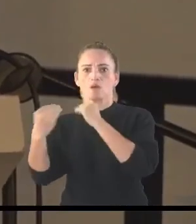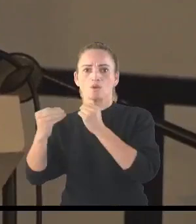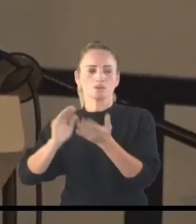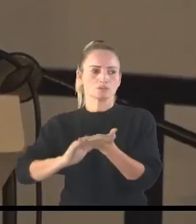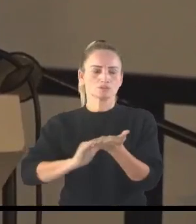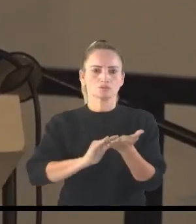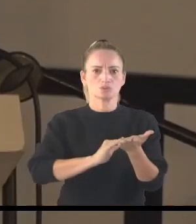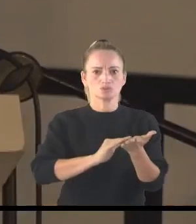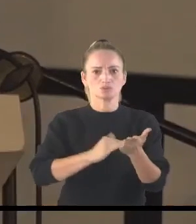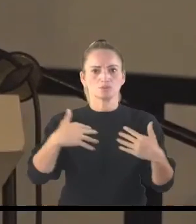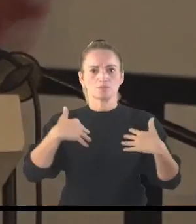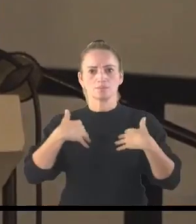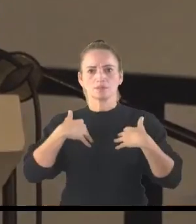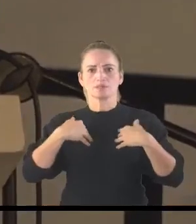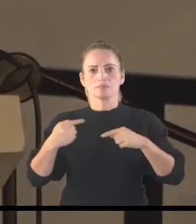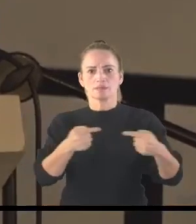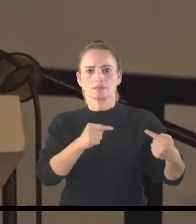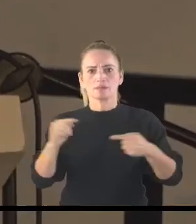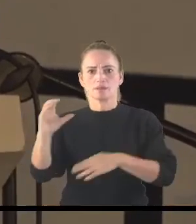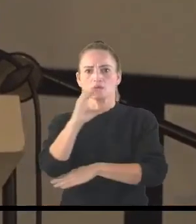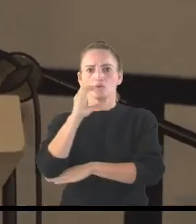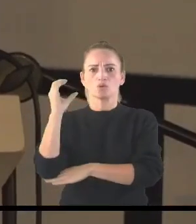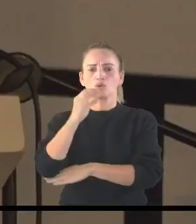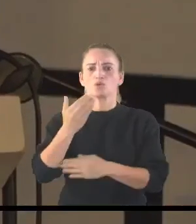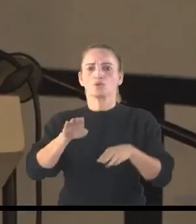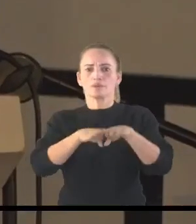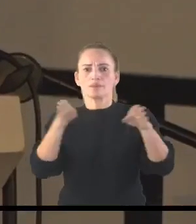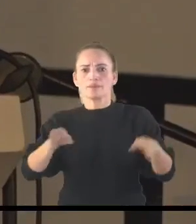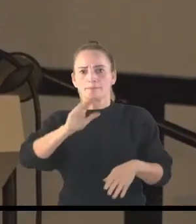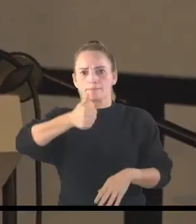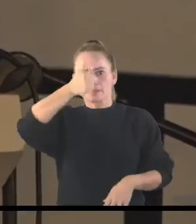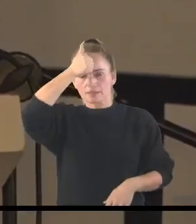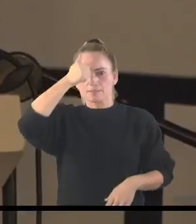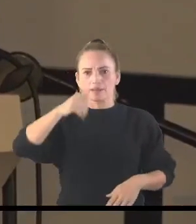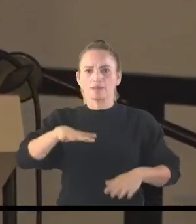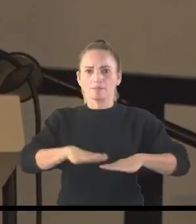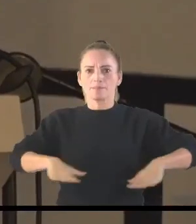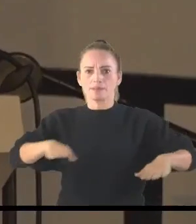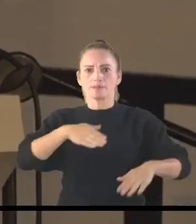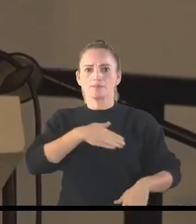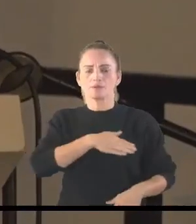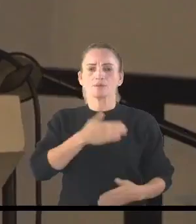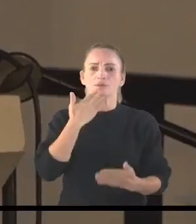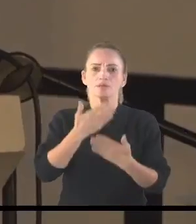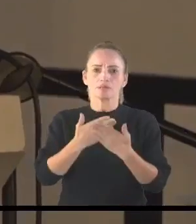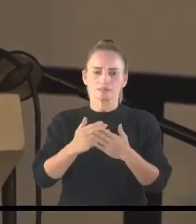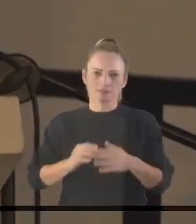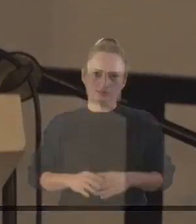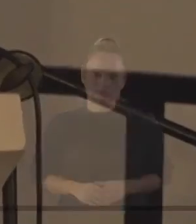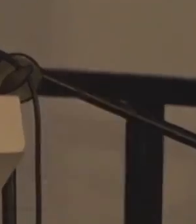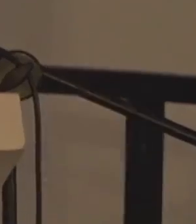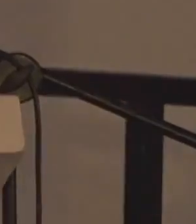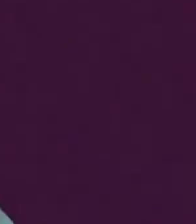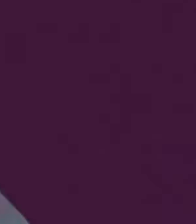conmemoración y por las víctimas del conflicto armado en la tarima de la Plaza de Bolívar. Muchas gracias y buen día.